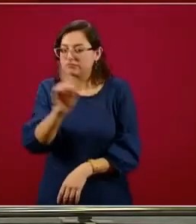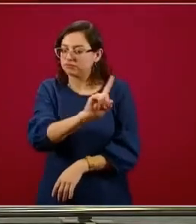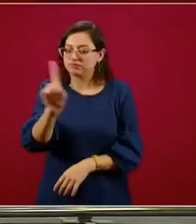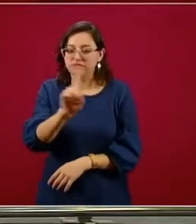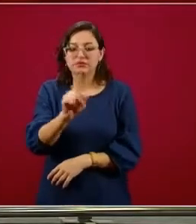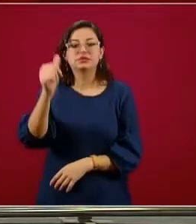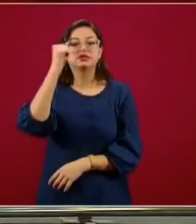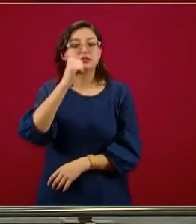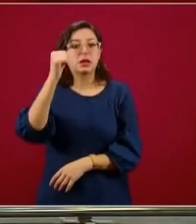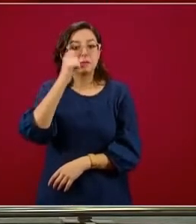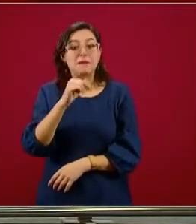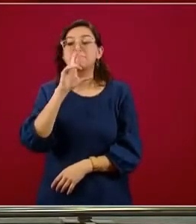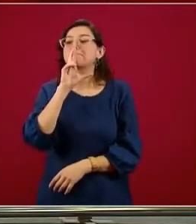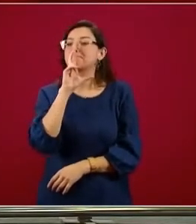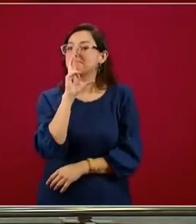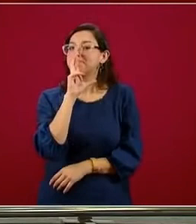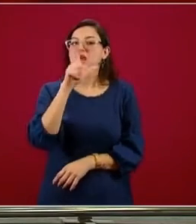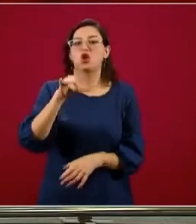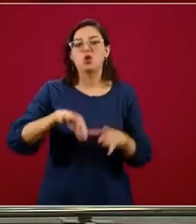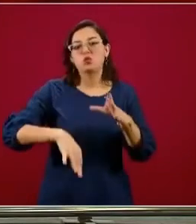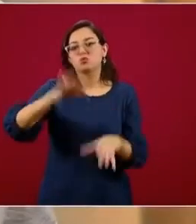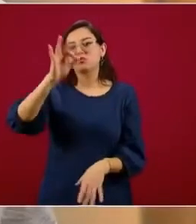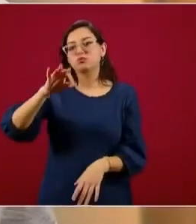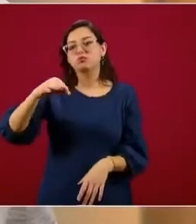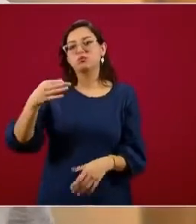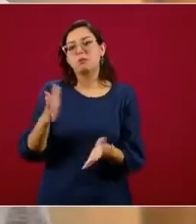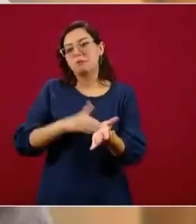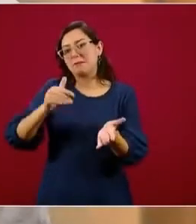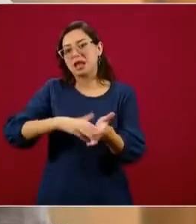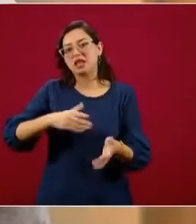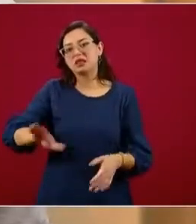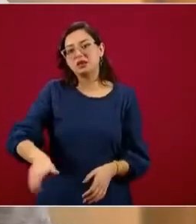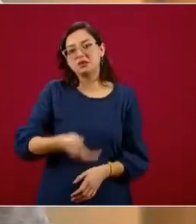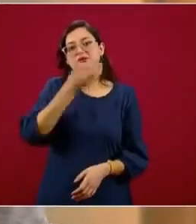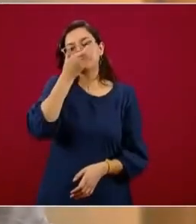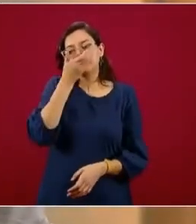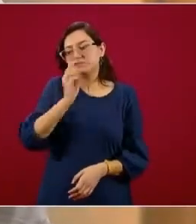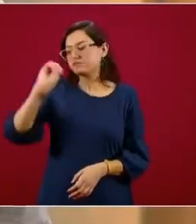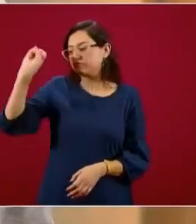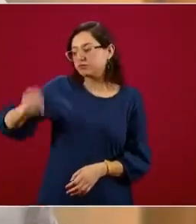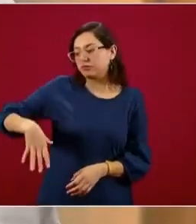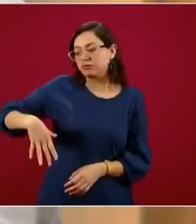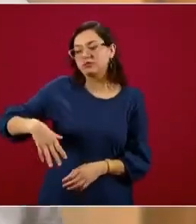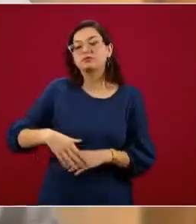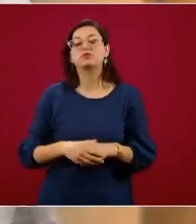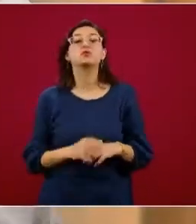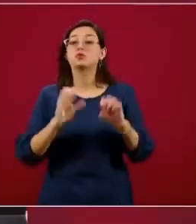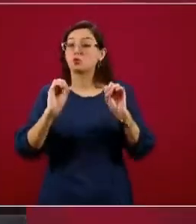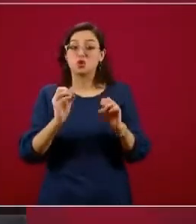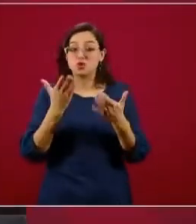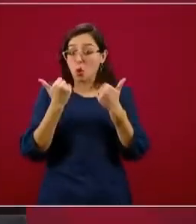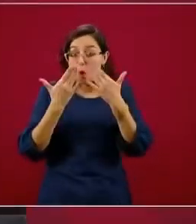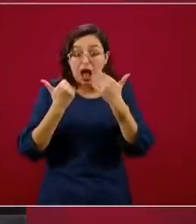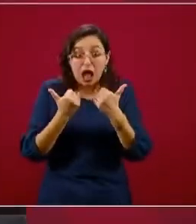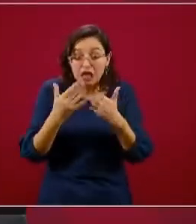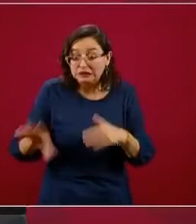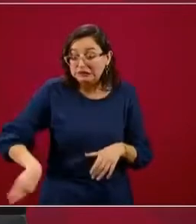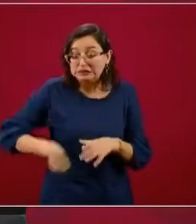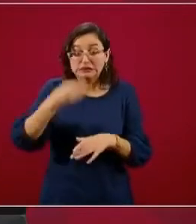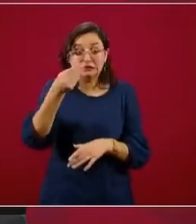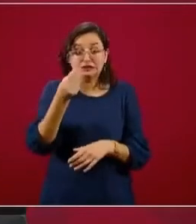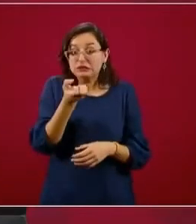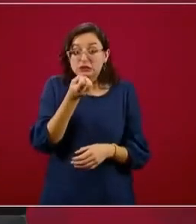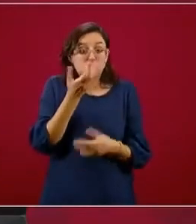si es posible tener un pañuelo desechable, tirarlo inmediatamente, o bien si no es posible, si a uno